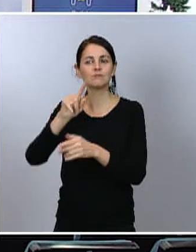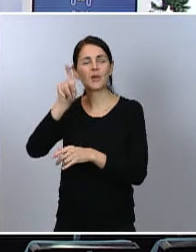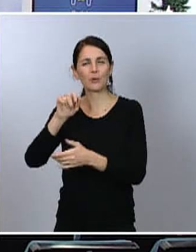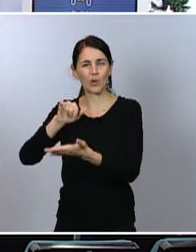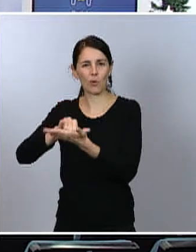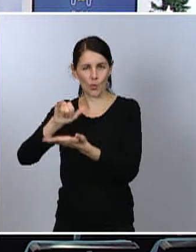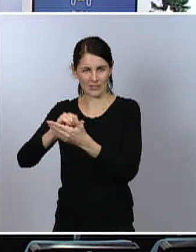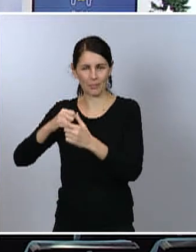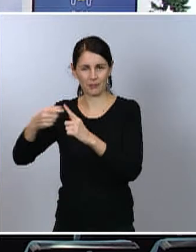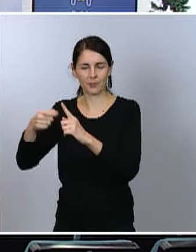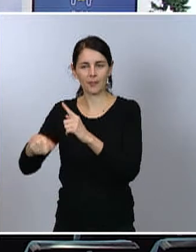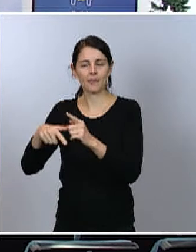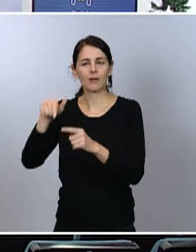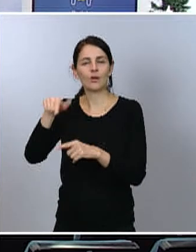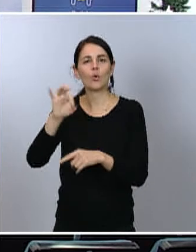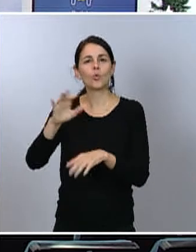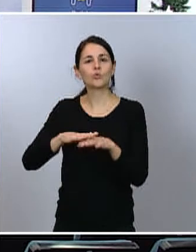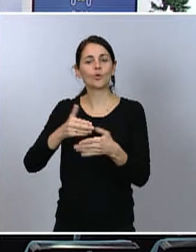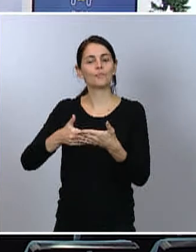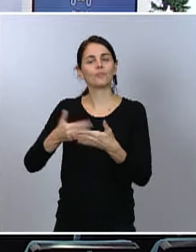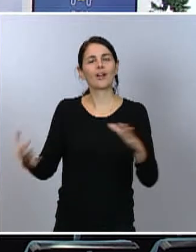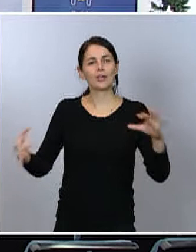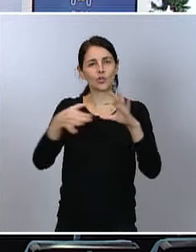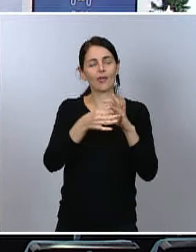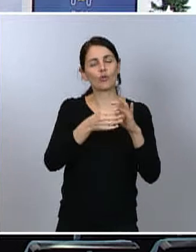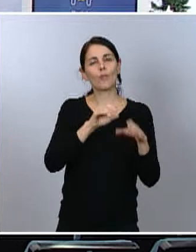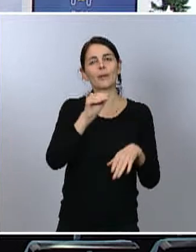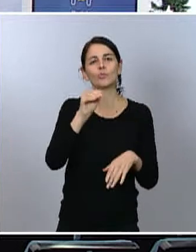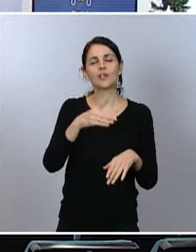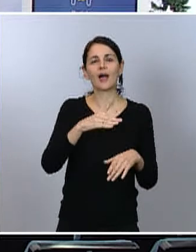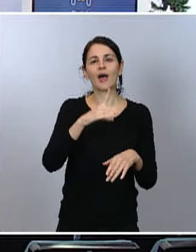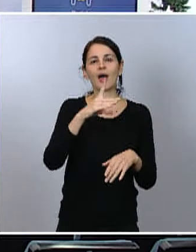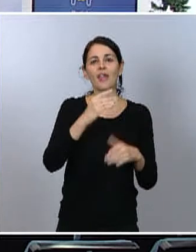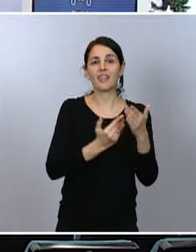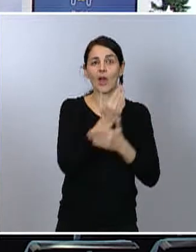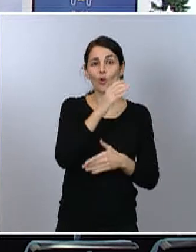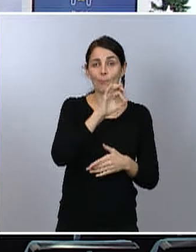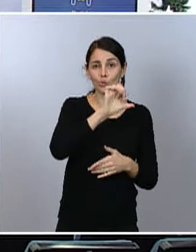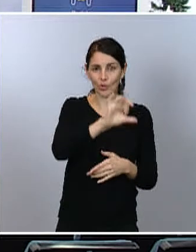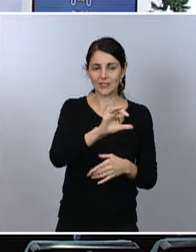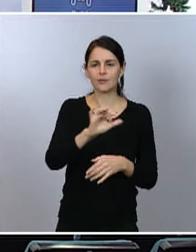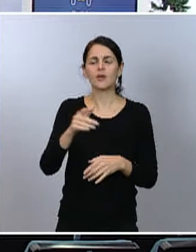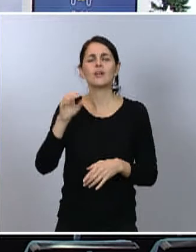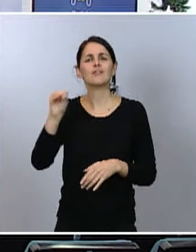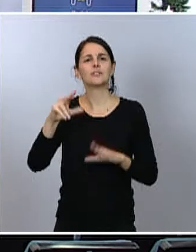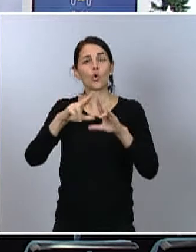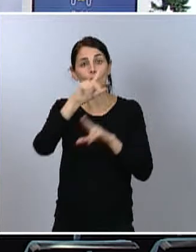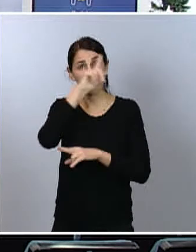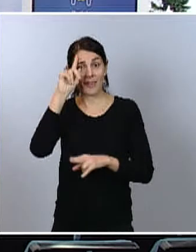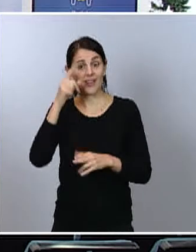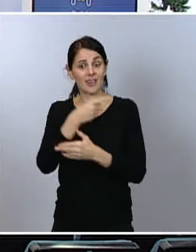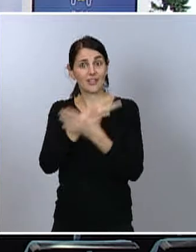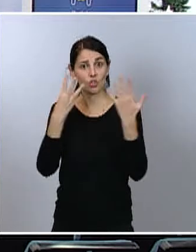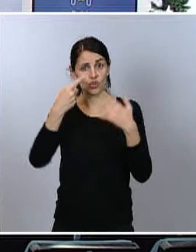había hecho el diario.es, dice: la Comunidad de Madrid tiene de media un 18,6 de seroprevalencia.